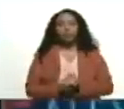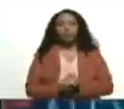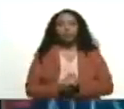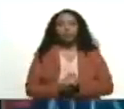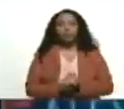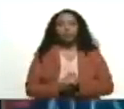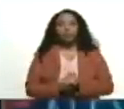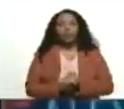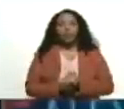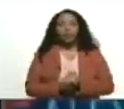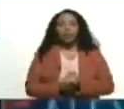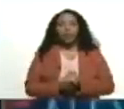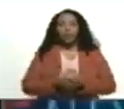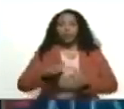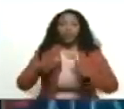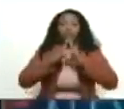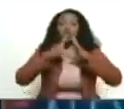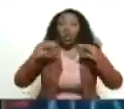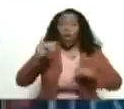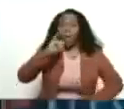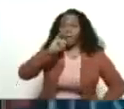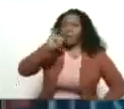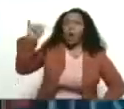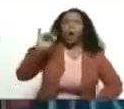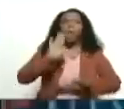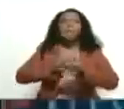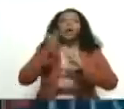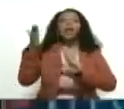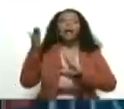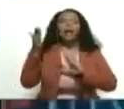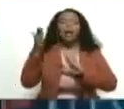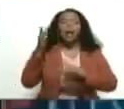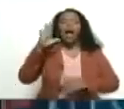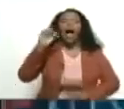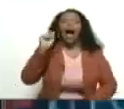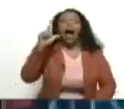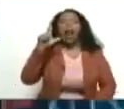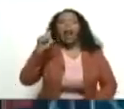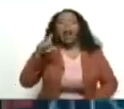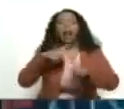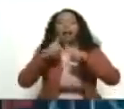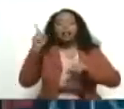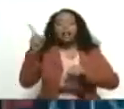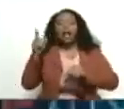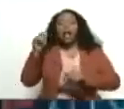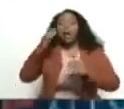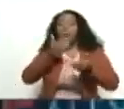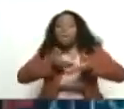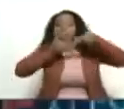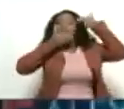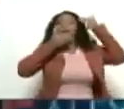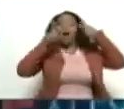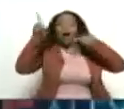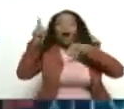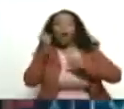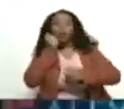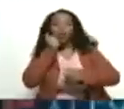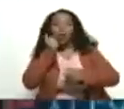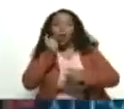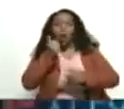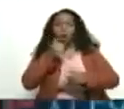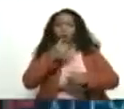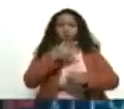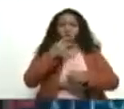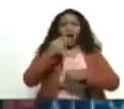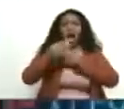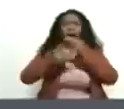nuestra denuncia sobre el secuestro de Alex Saab, no es una opción. Querida